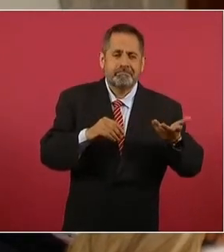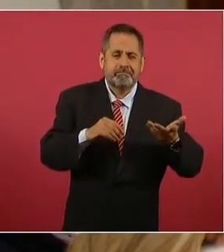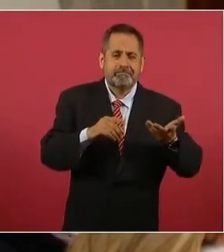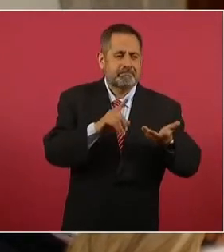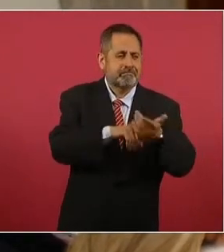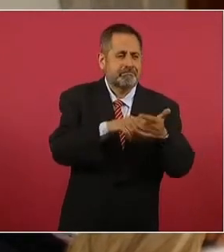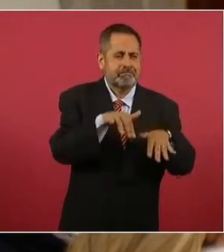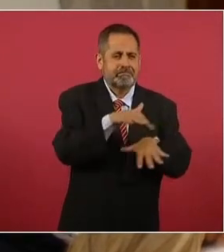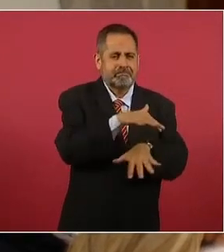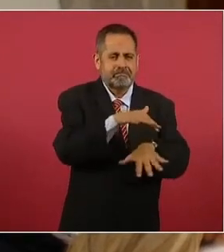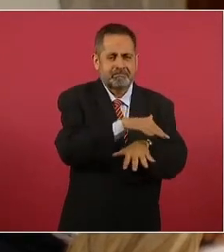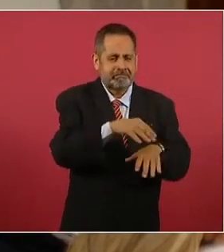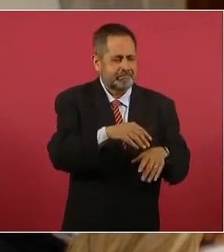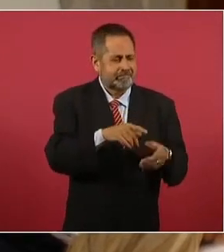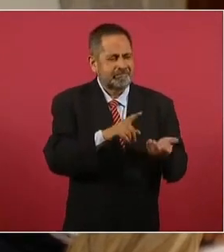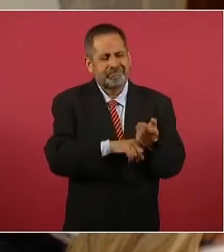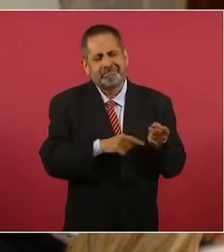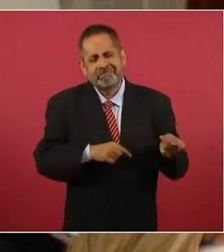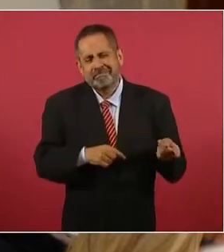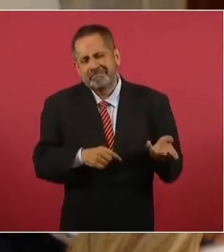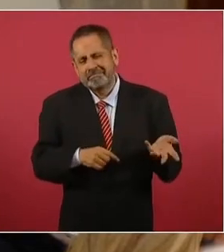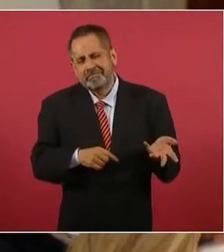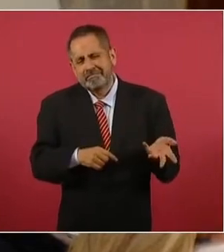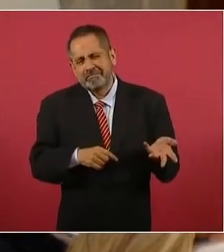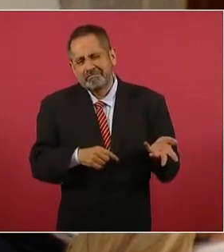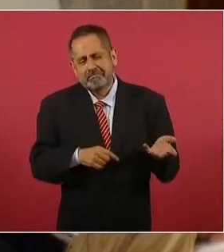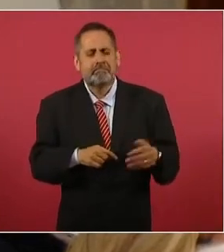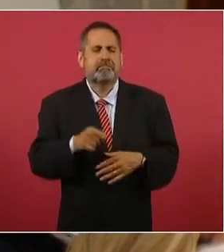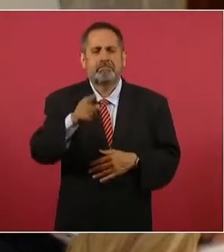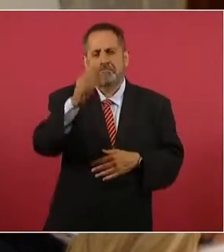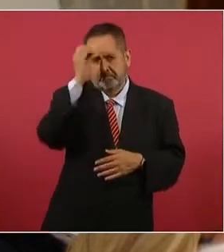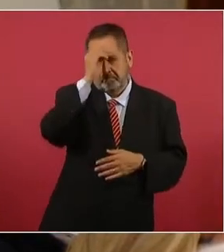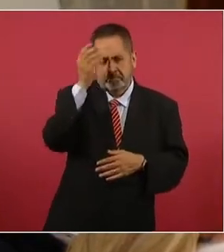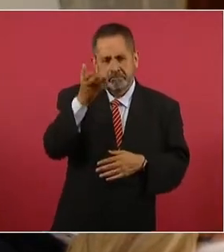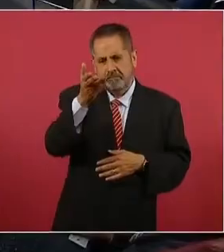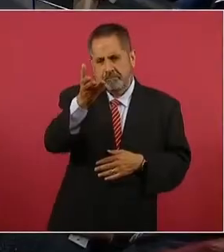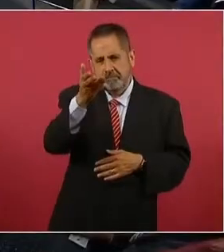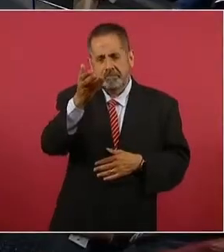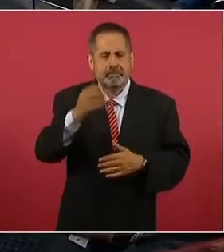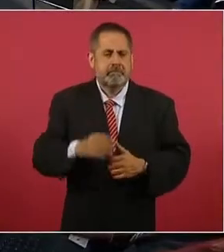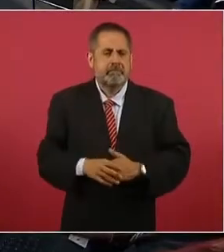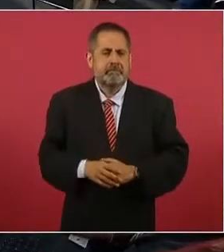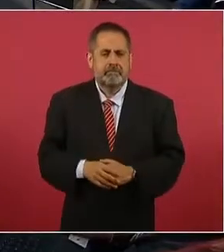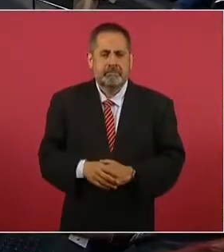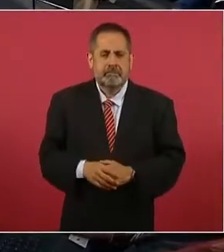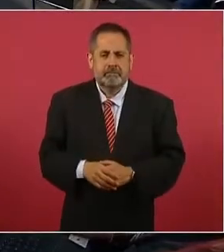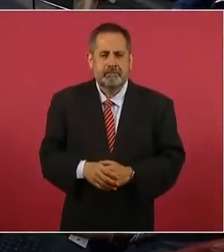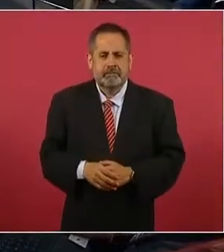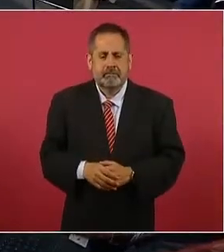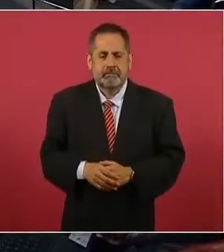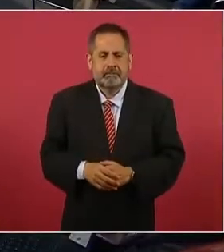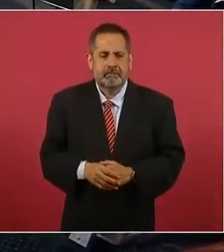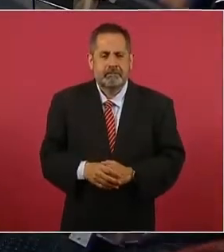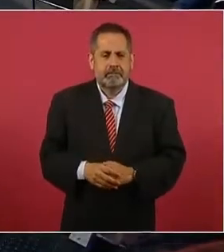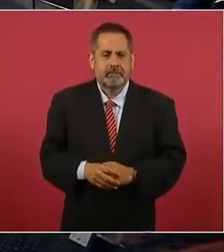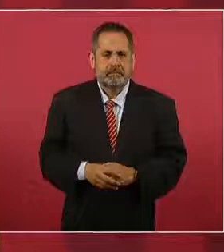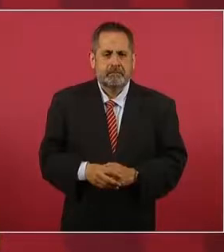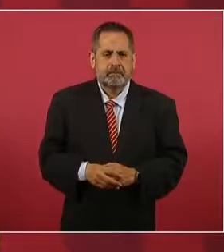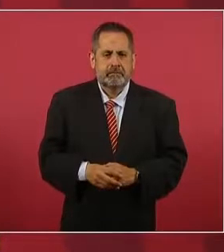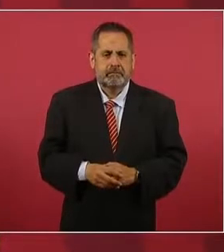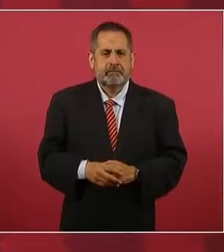en servilleta de papel. Entonces, ¿qué opinión le merece esta? Pues es parte